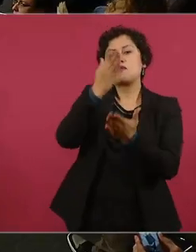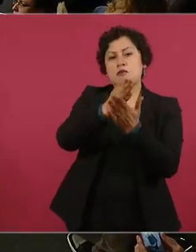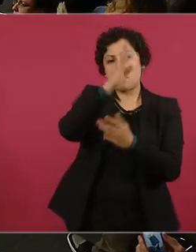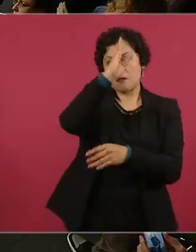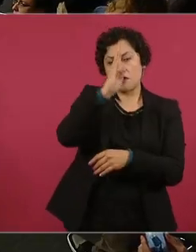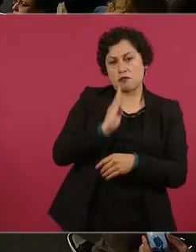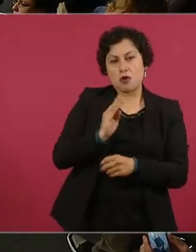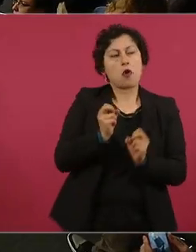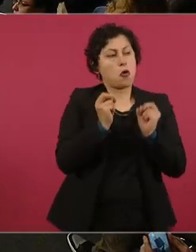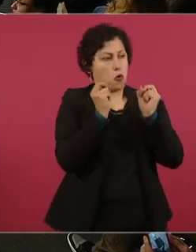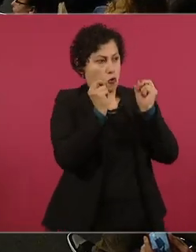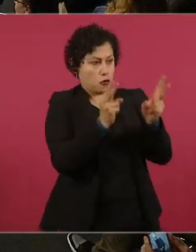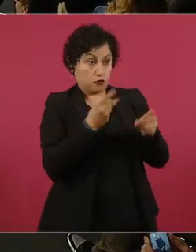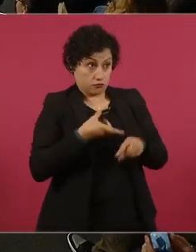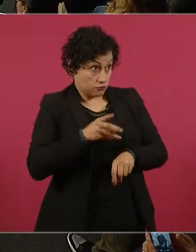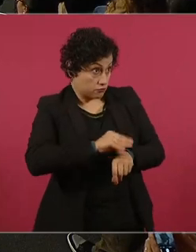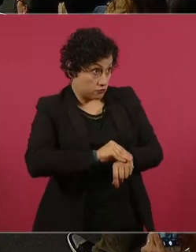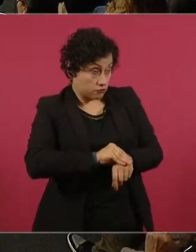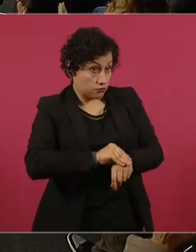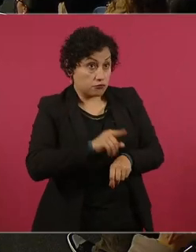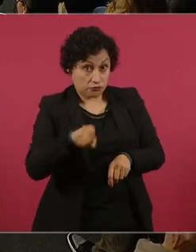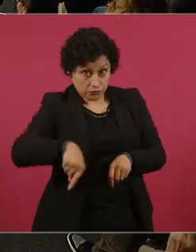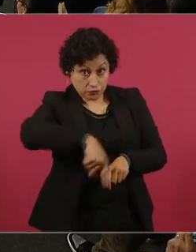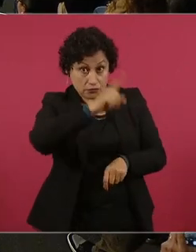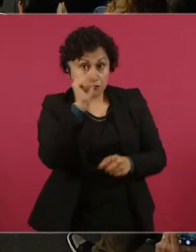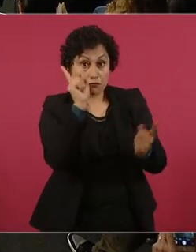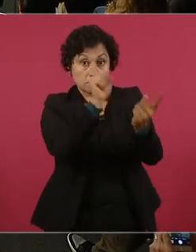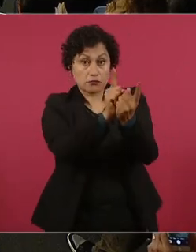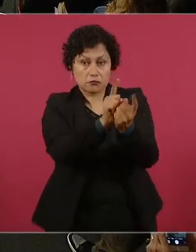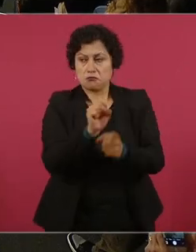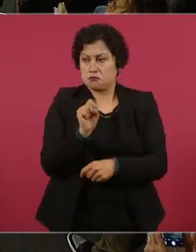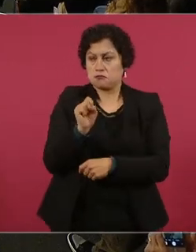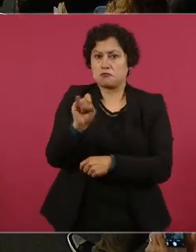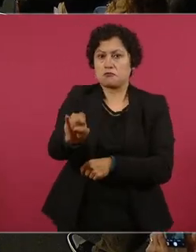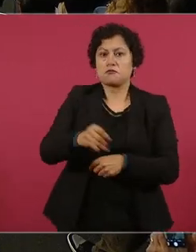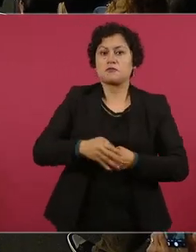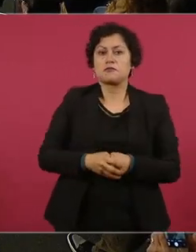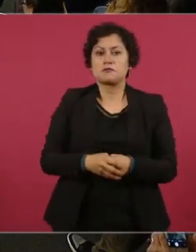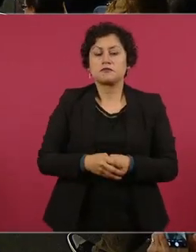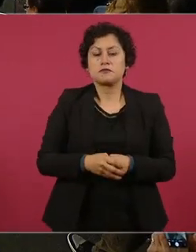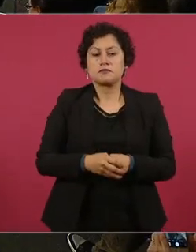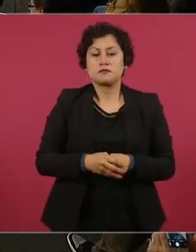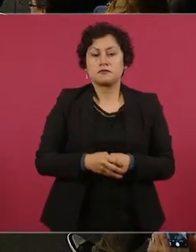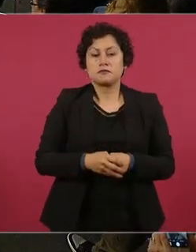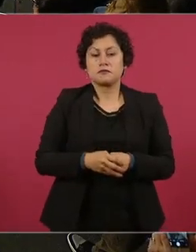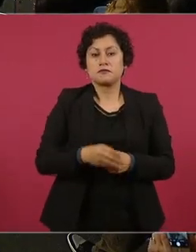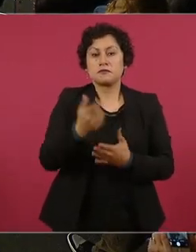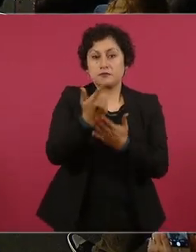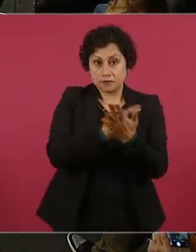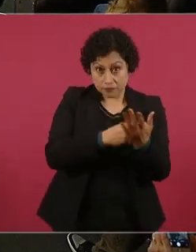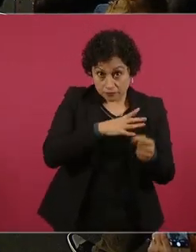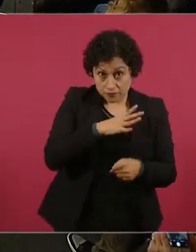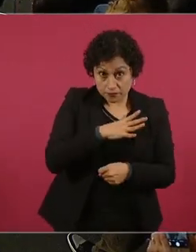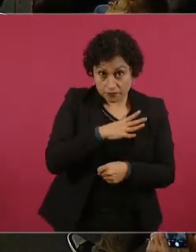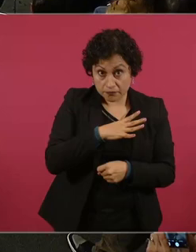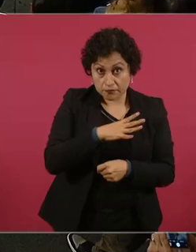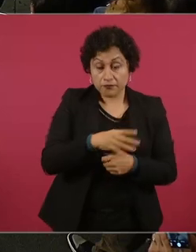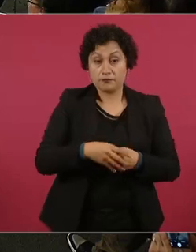Órale, si me lo permite. Sí. Que vaya a verlo. Sí. Nosotros tenemos el… tiene la lista? Ponlo.